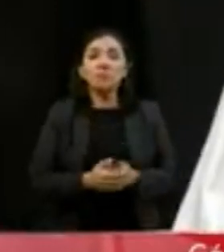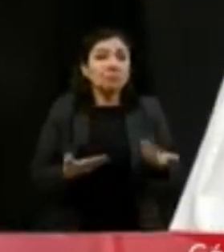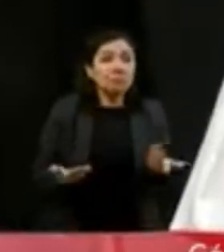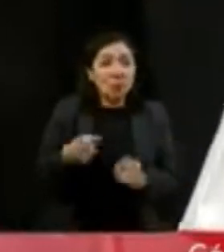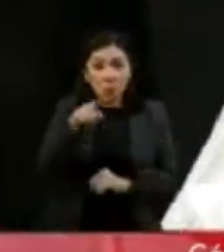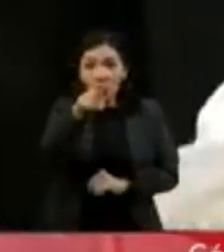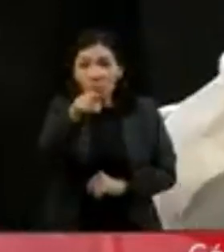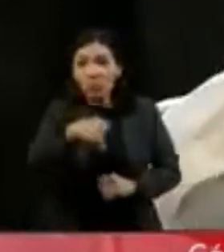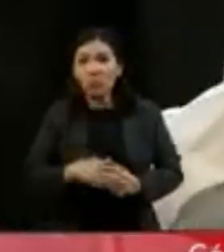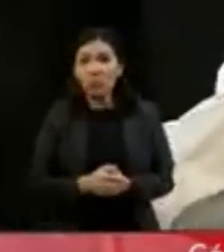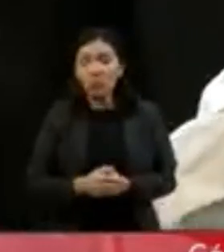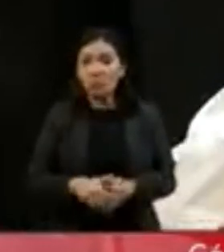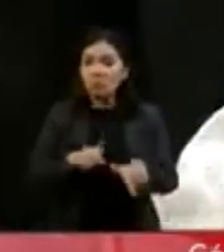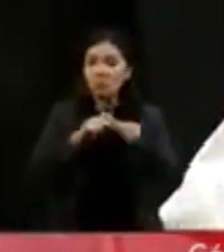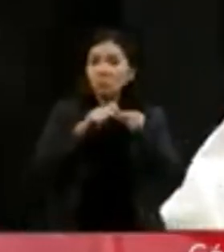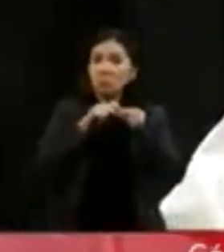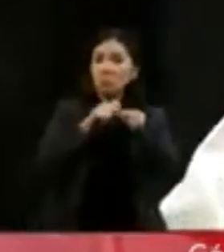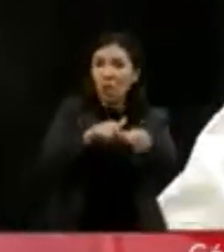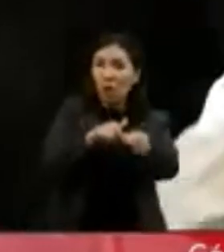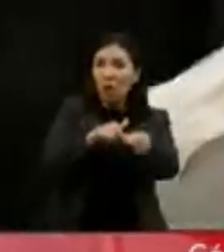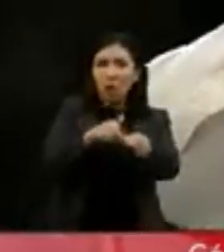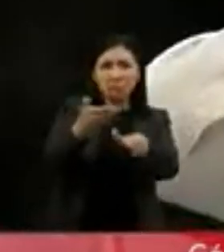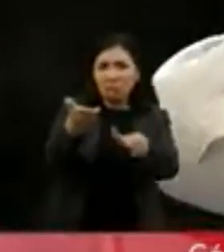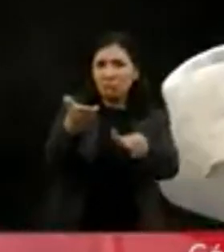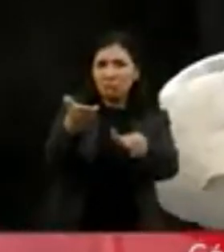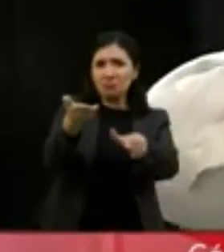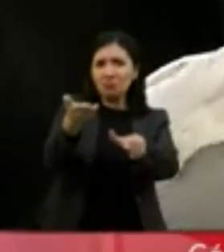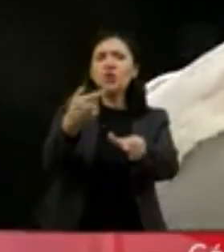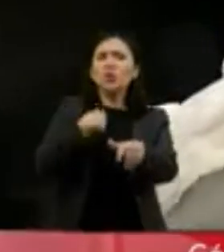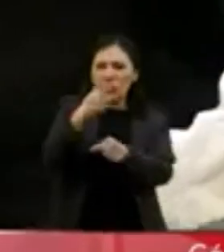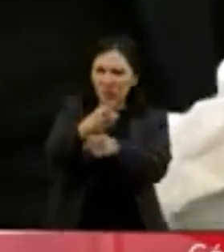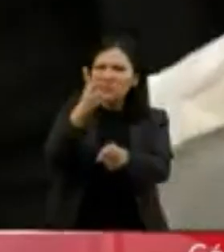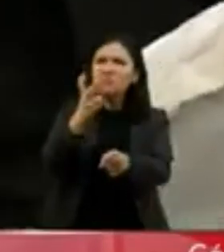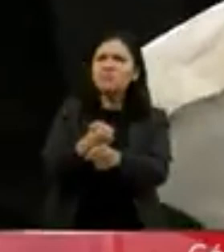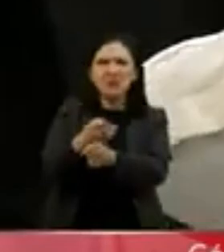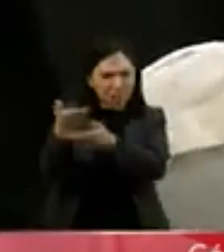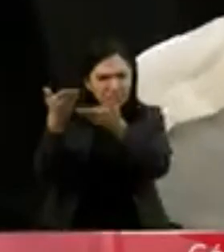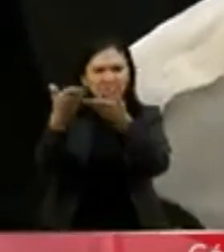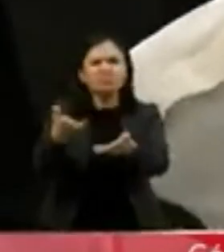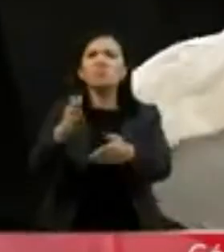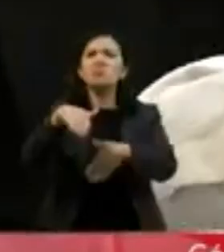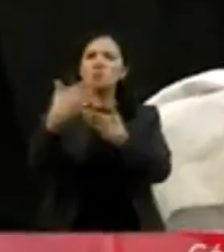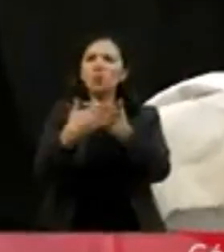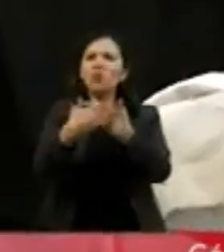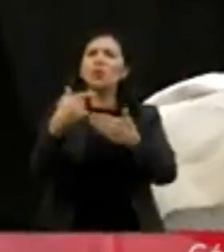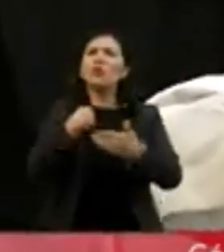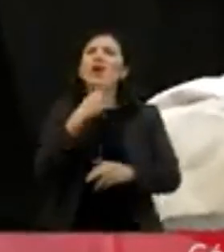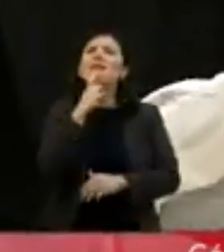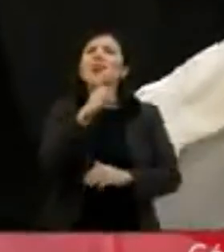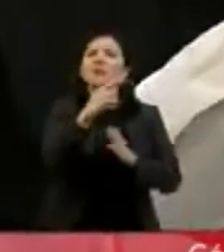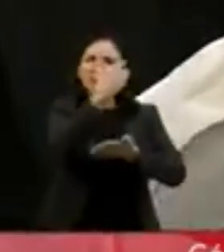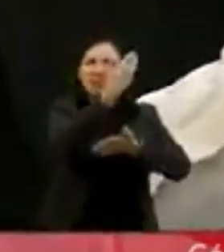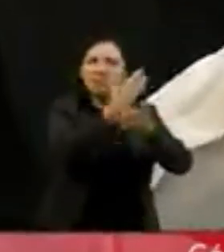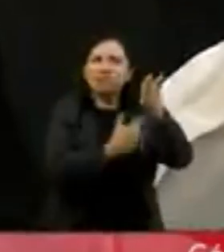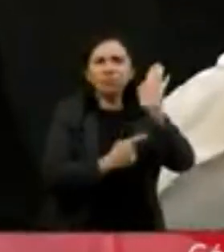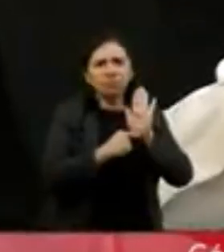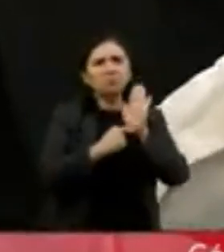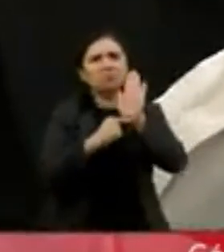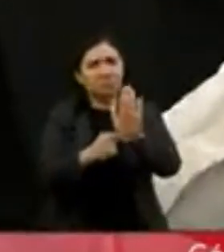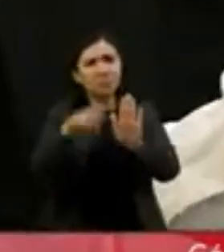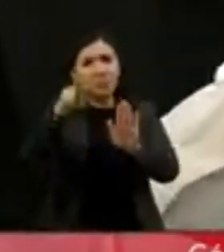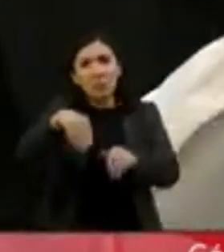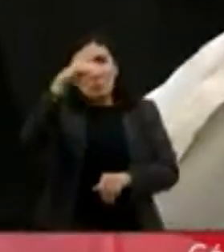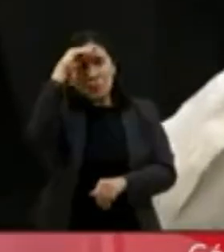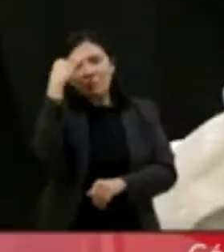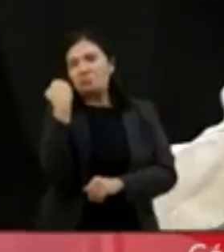usted Sigue ahí están lo invito yy hacer llegar los resultados aunque le parezca increíble